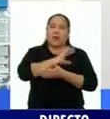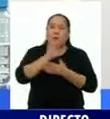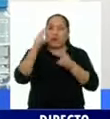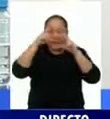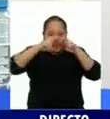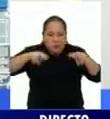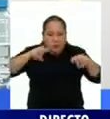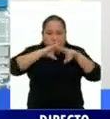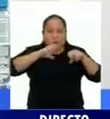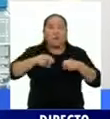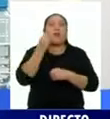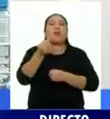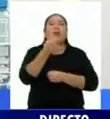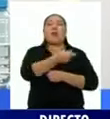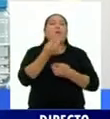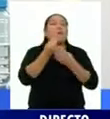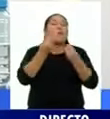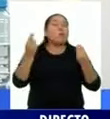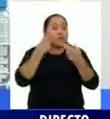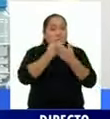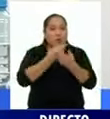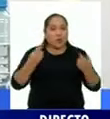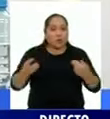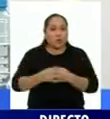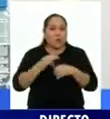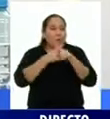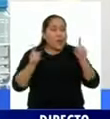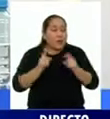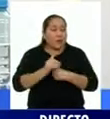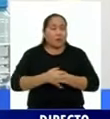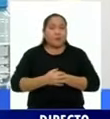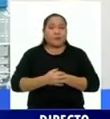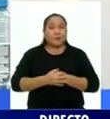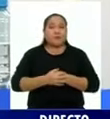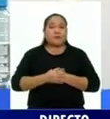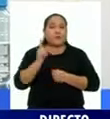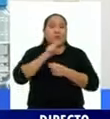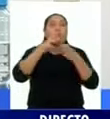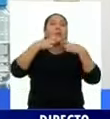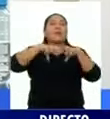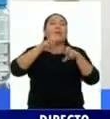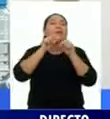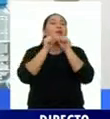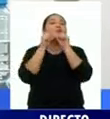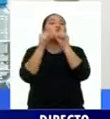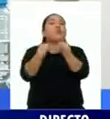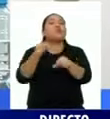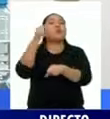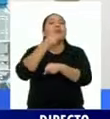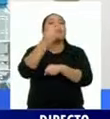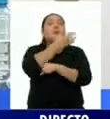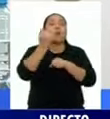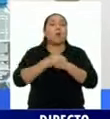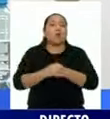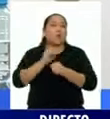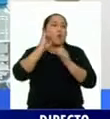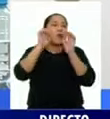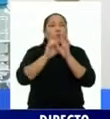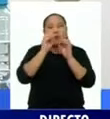con muchos recursos, pero que no han dejado una mejora permanente en el sentido de un